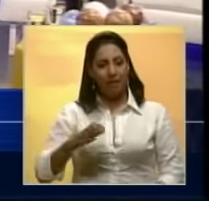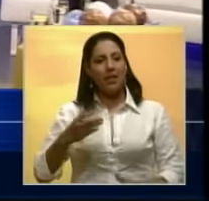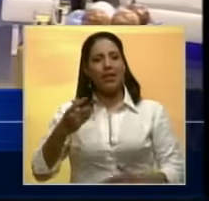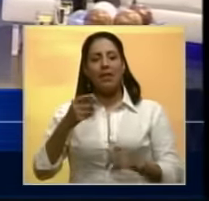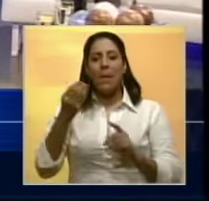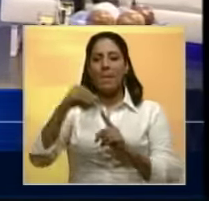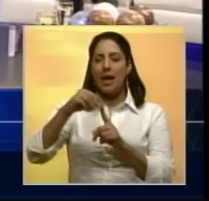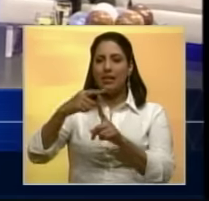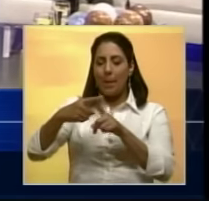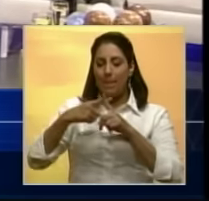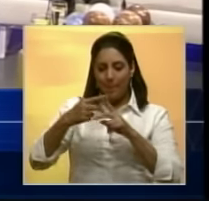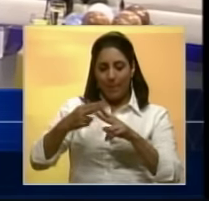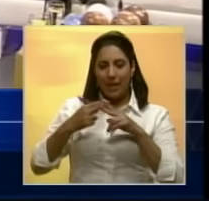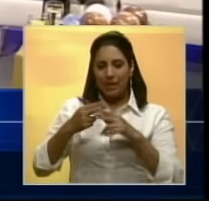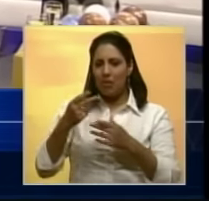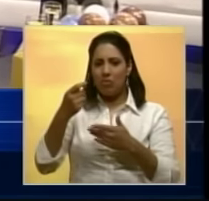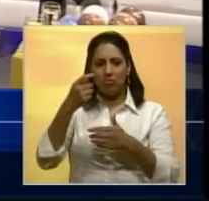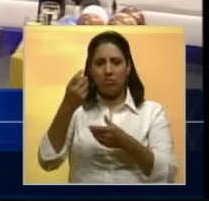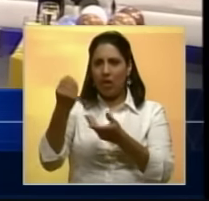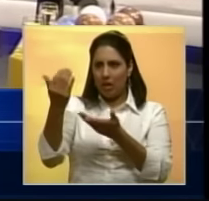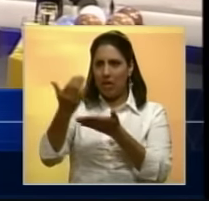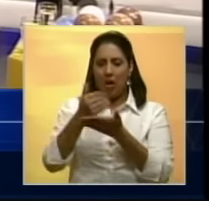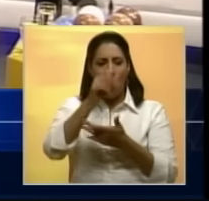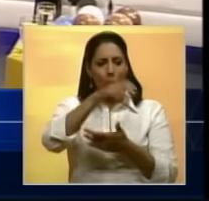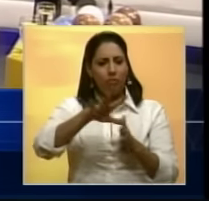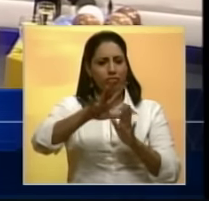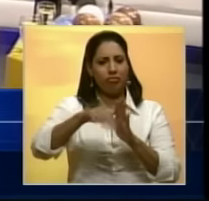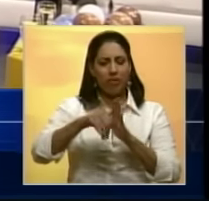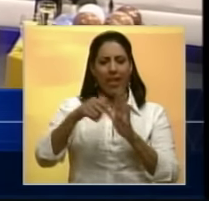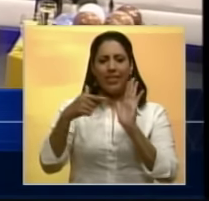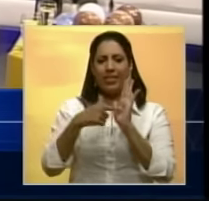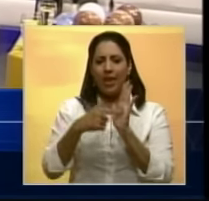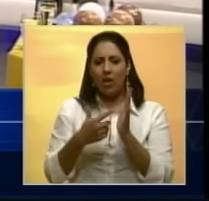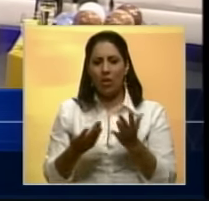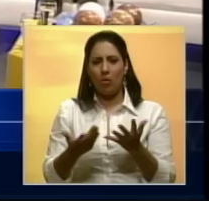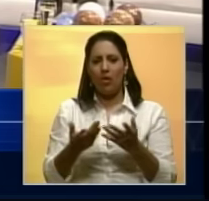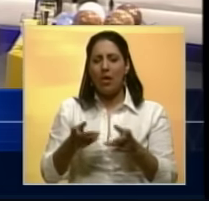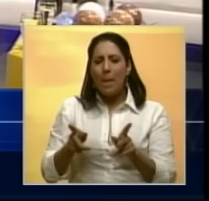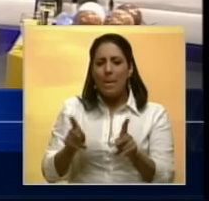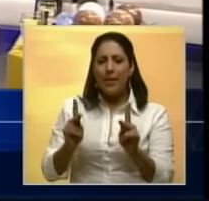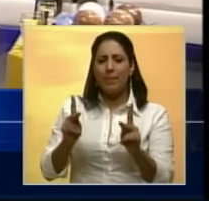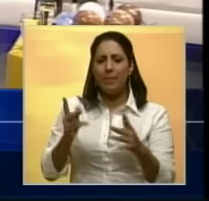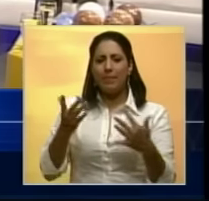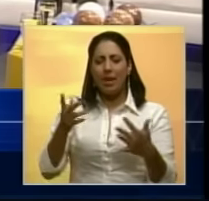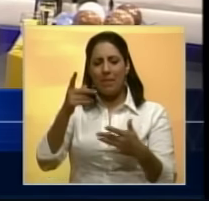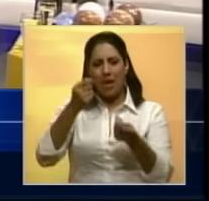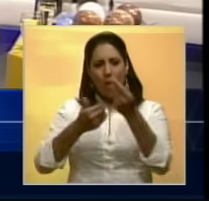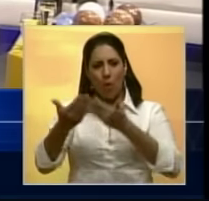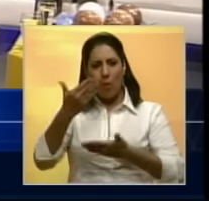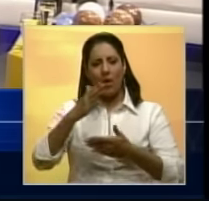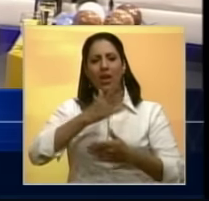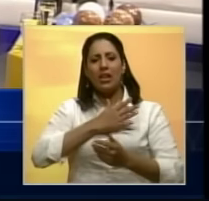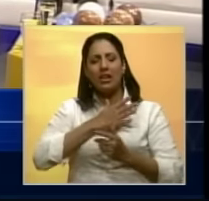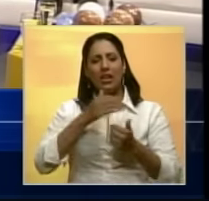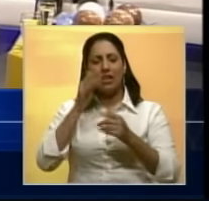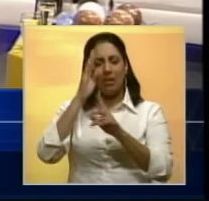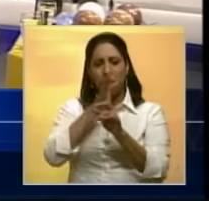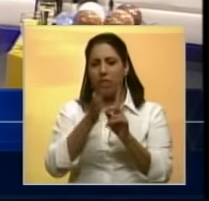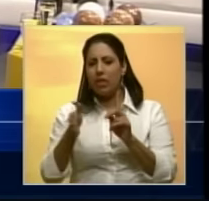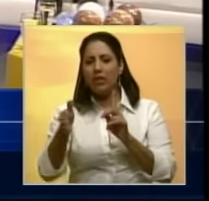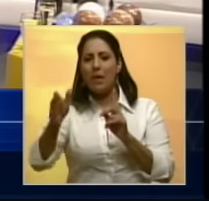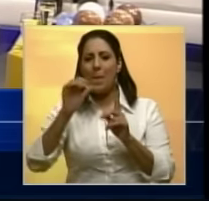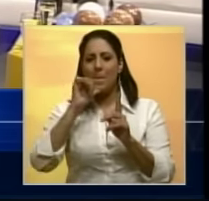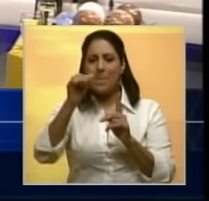Créditos adicionales en obras que nunca se ejecutaron, endeudamientos, permitir que la economía y las finanzas públicas se fueran en la dirección en la que se